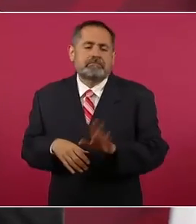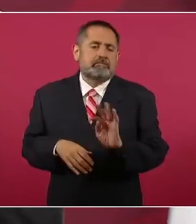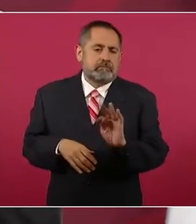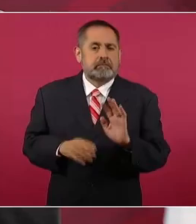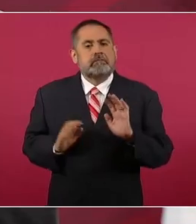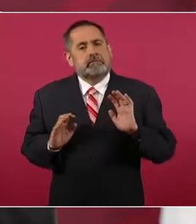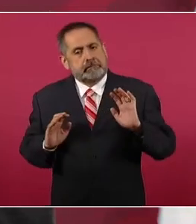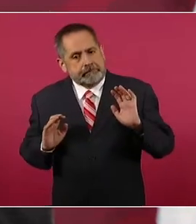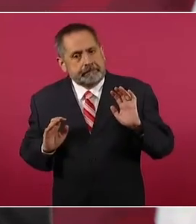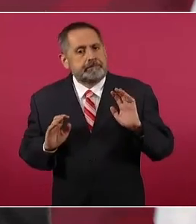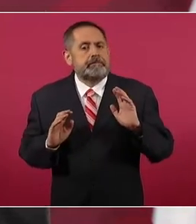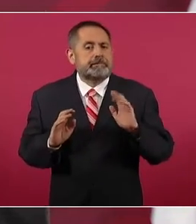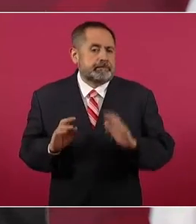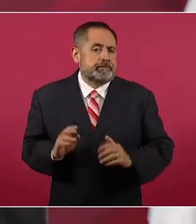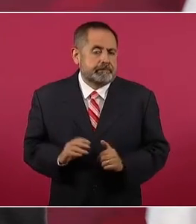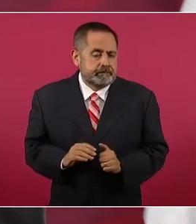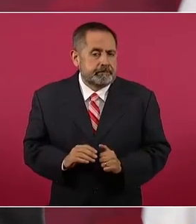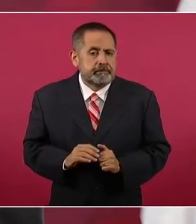entonces sí,